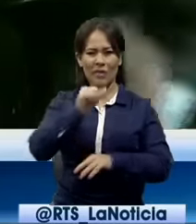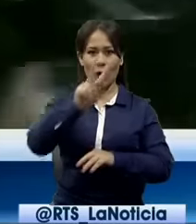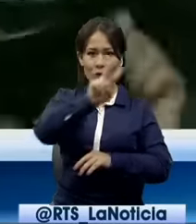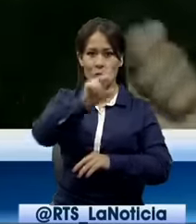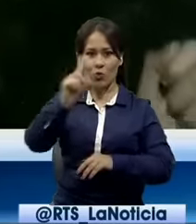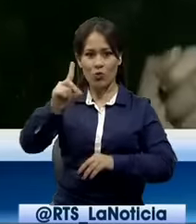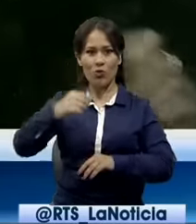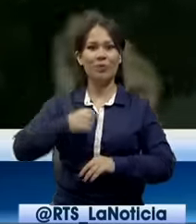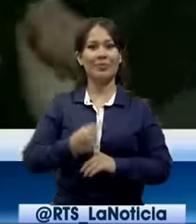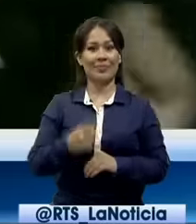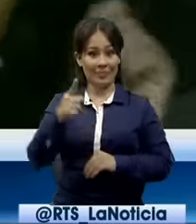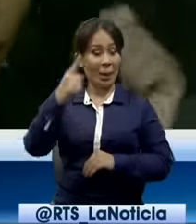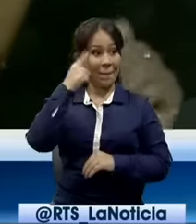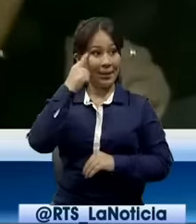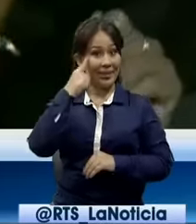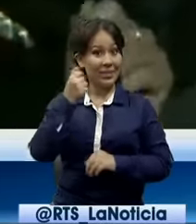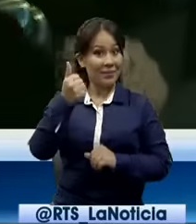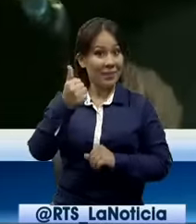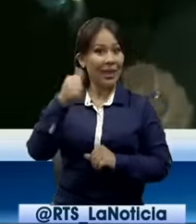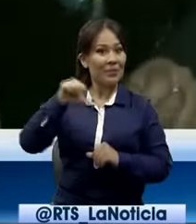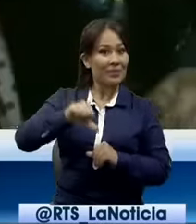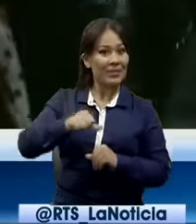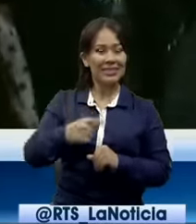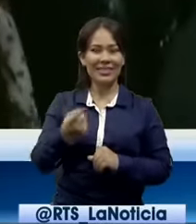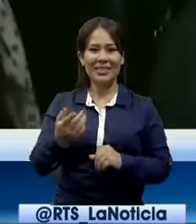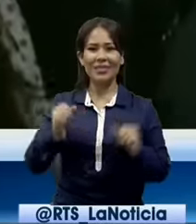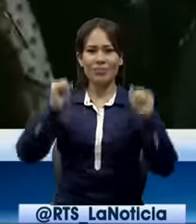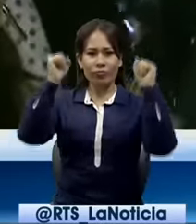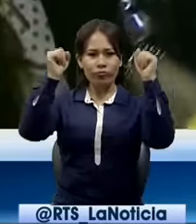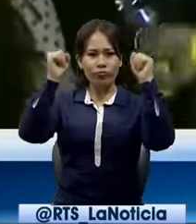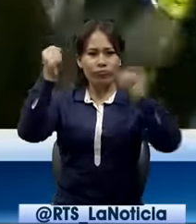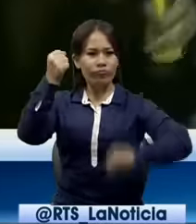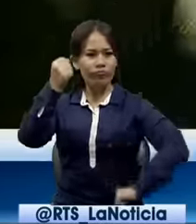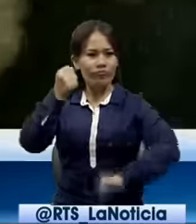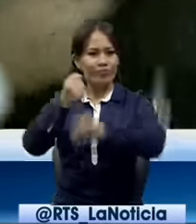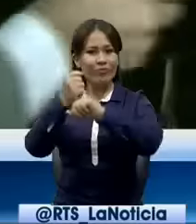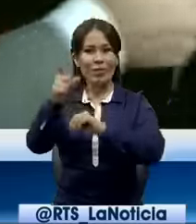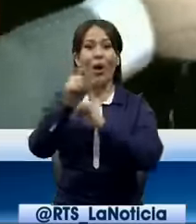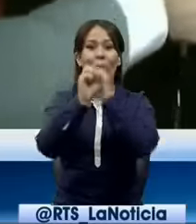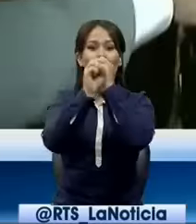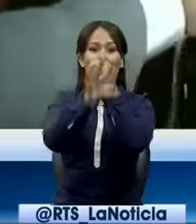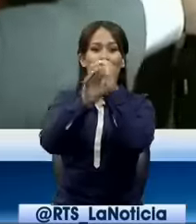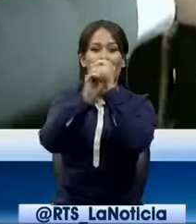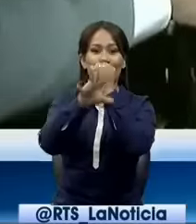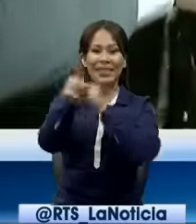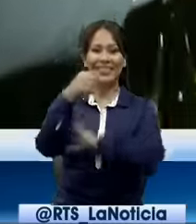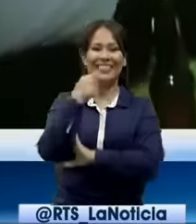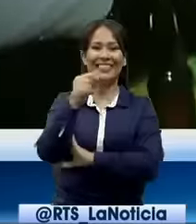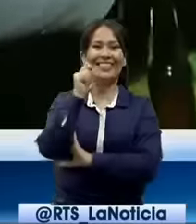No se pierde las esperanzas. ¿Qué les parece si hacemos una barra para apoyarles a nuestros 11 guerreros? ¡Ecuador!